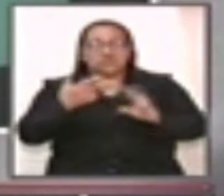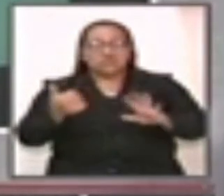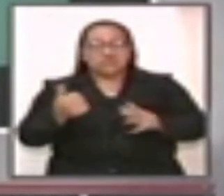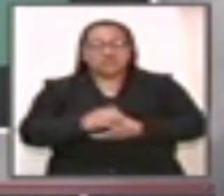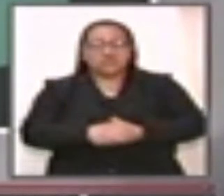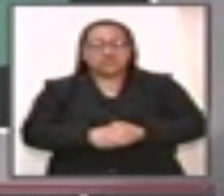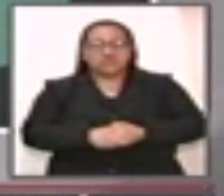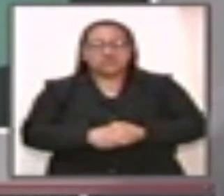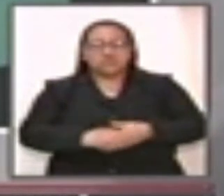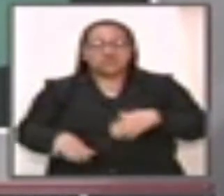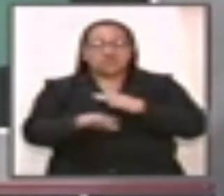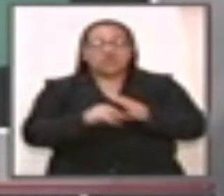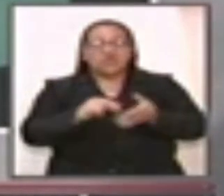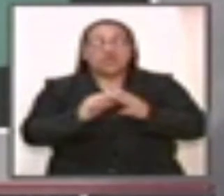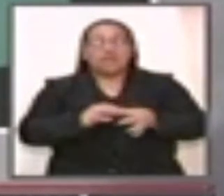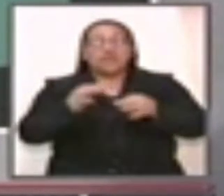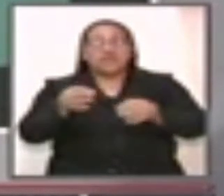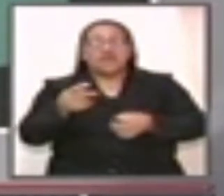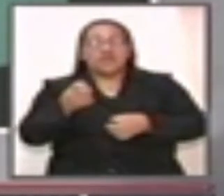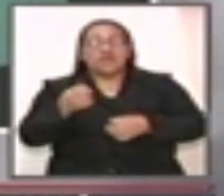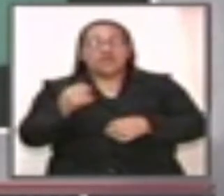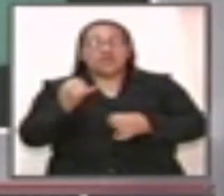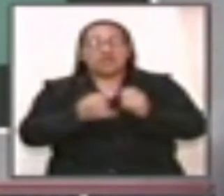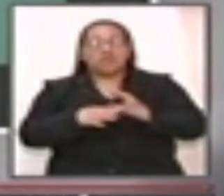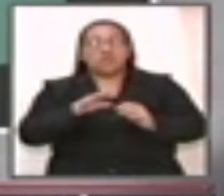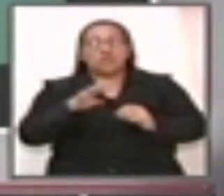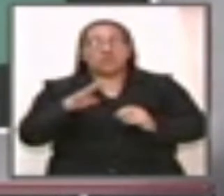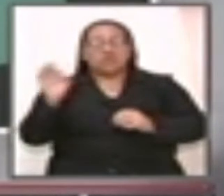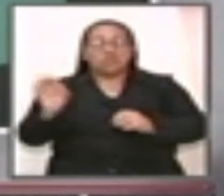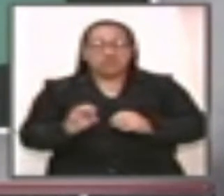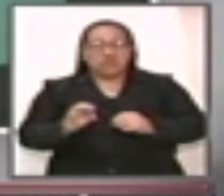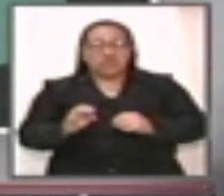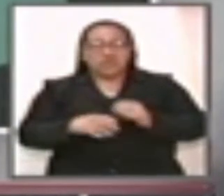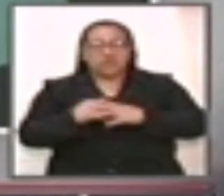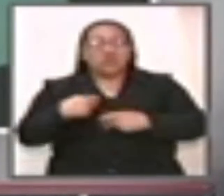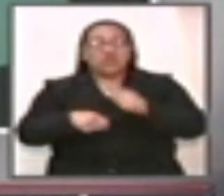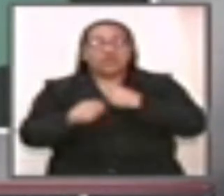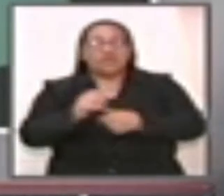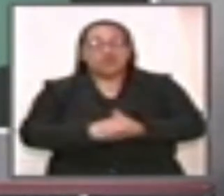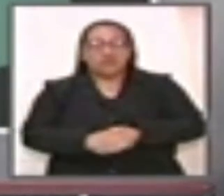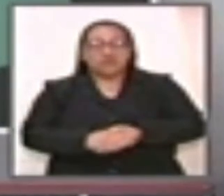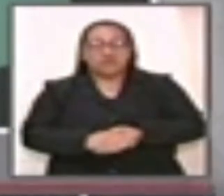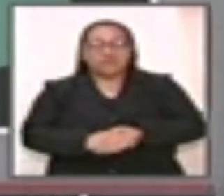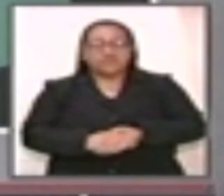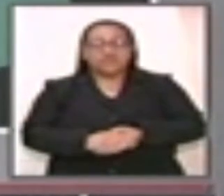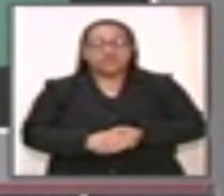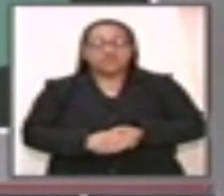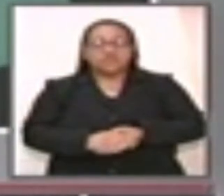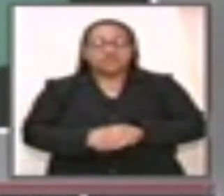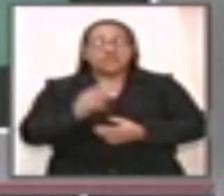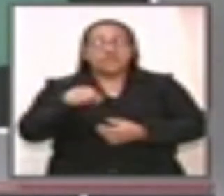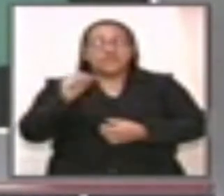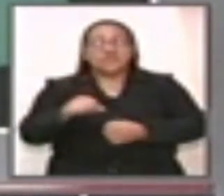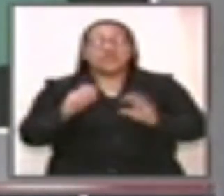36, básicamente pasando de cubrir el 54% de nuestras exportaciones no tradicionales a casi